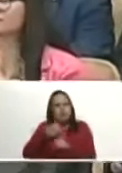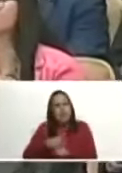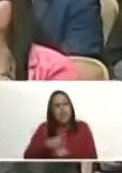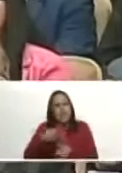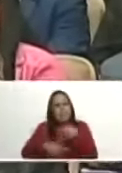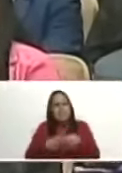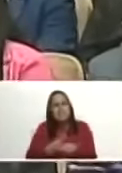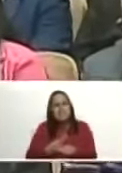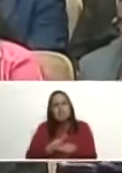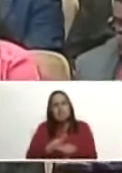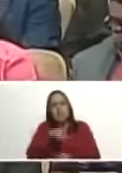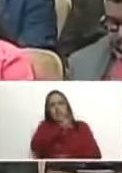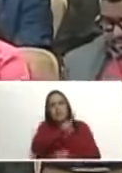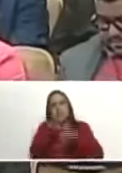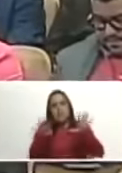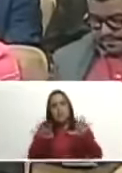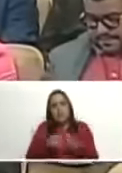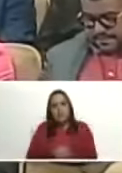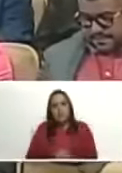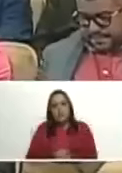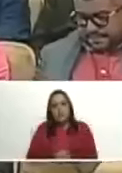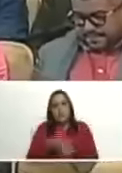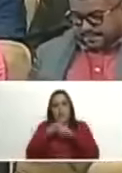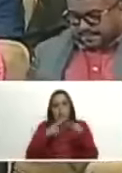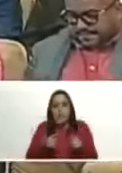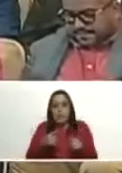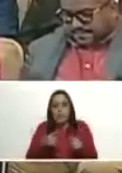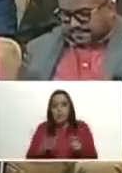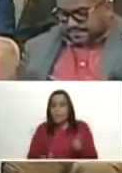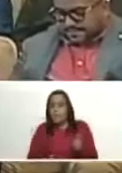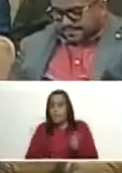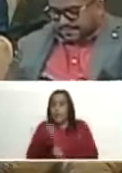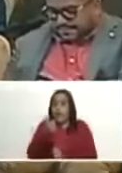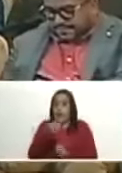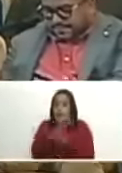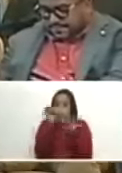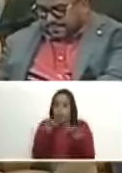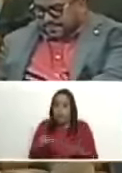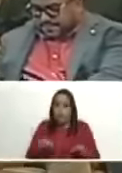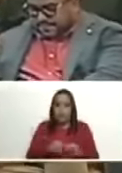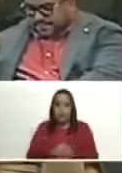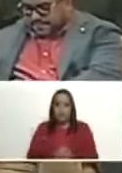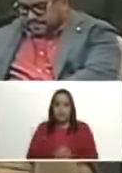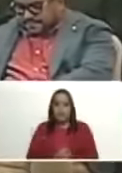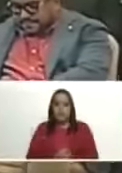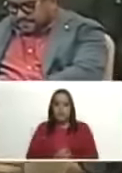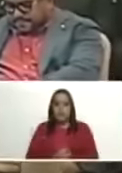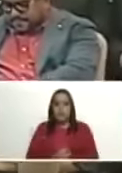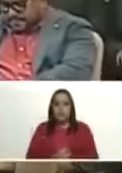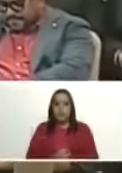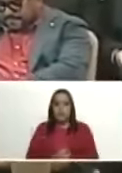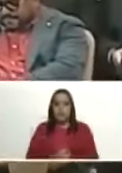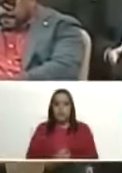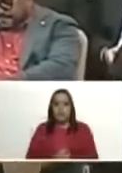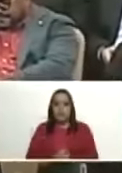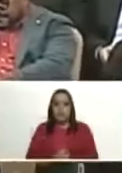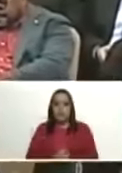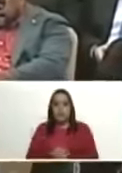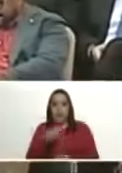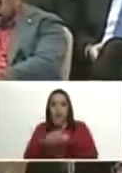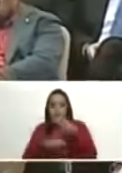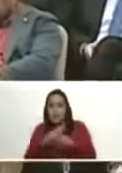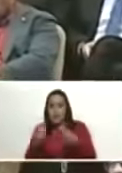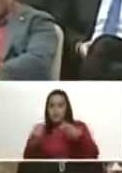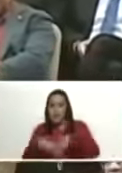XIX, pero en una escala mayor al elevarse la